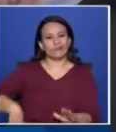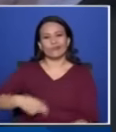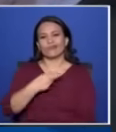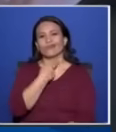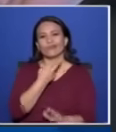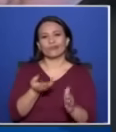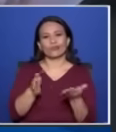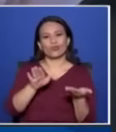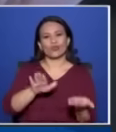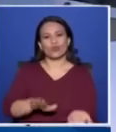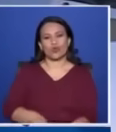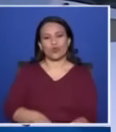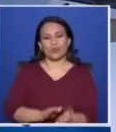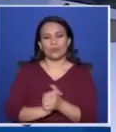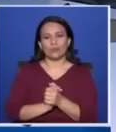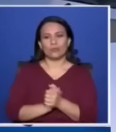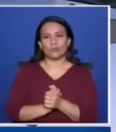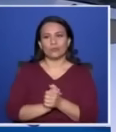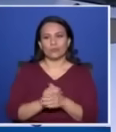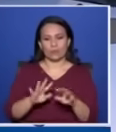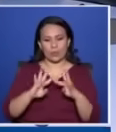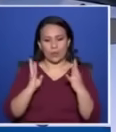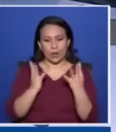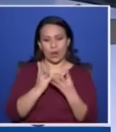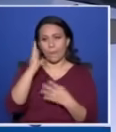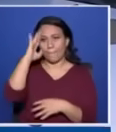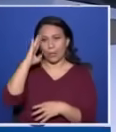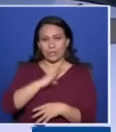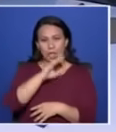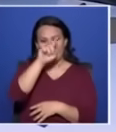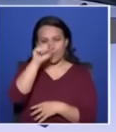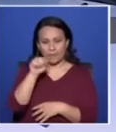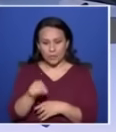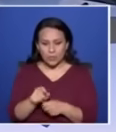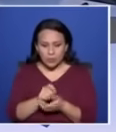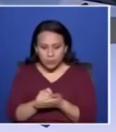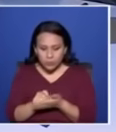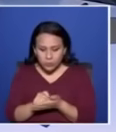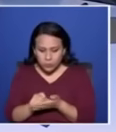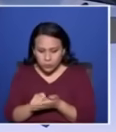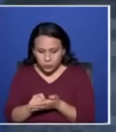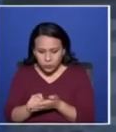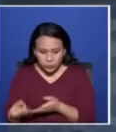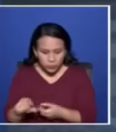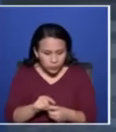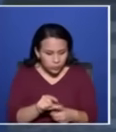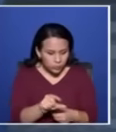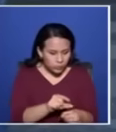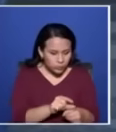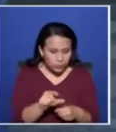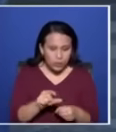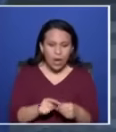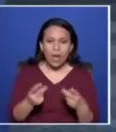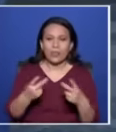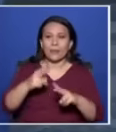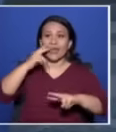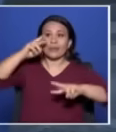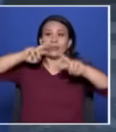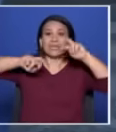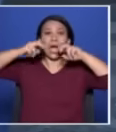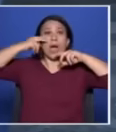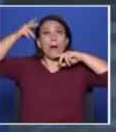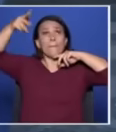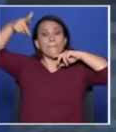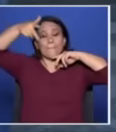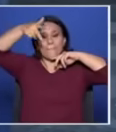fallecimiento. El sitio del crimen fue acordonado por los policías que recogieron los restos de proyectiles, mientras que agentes de la